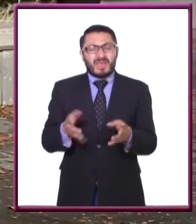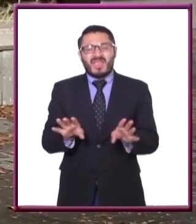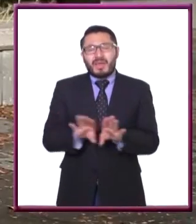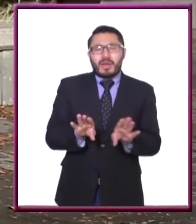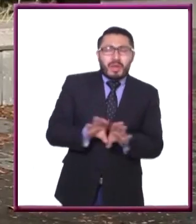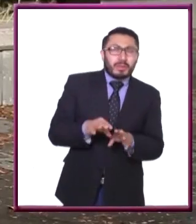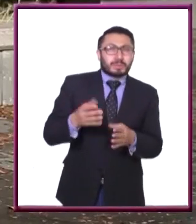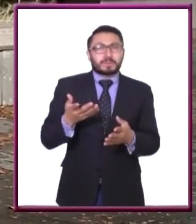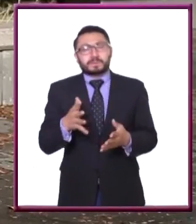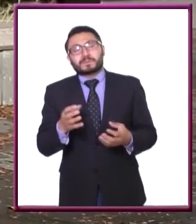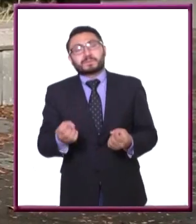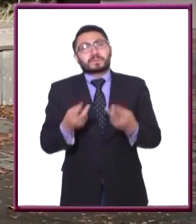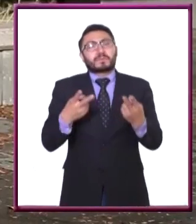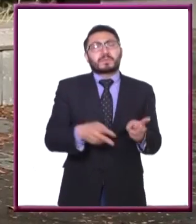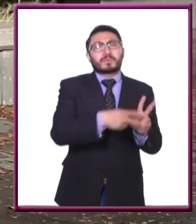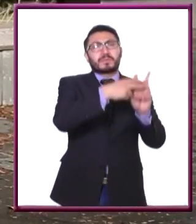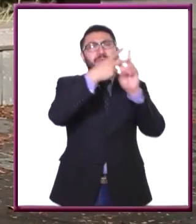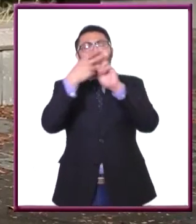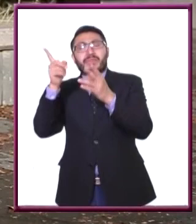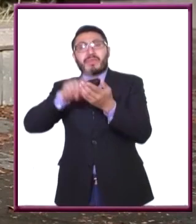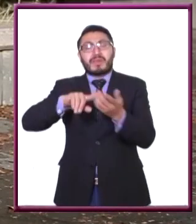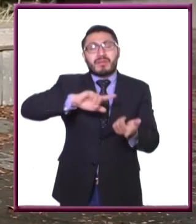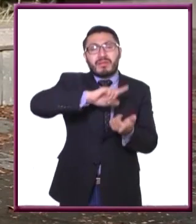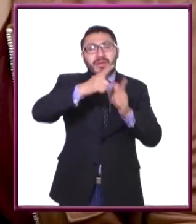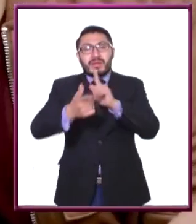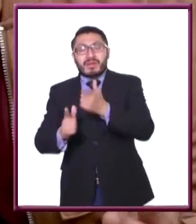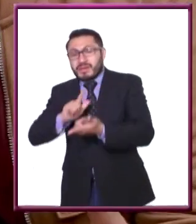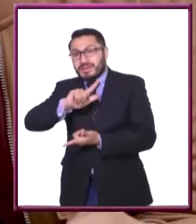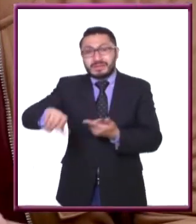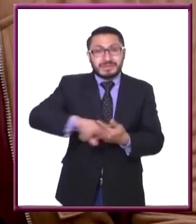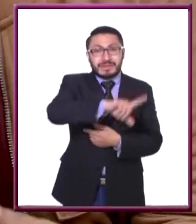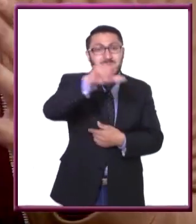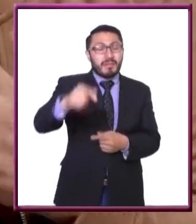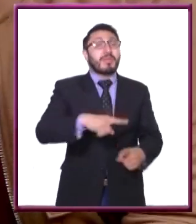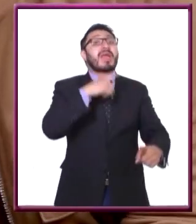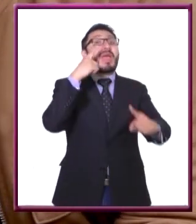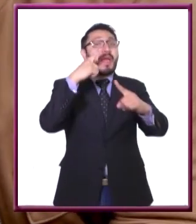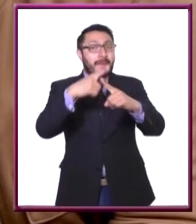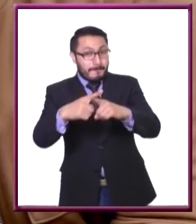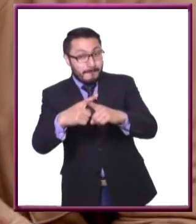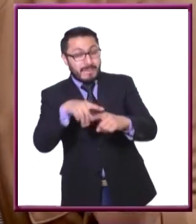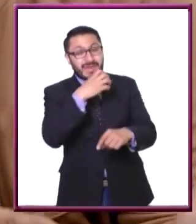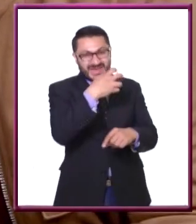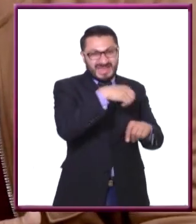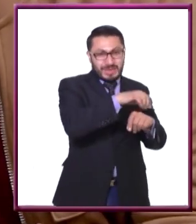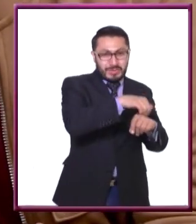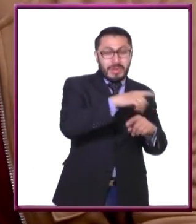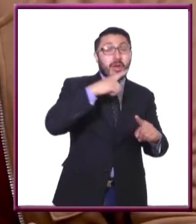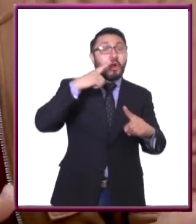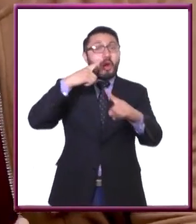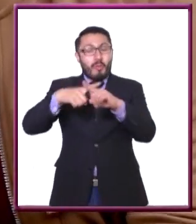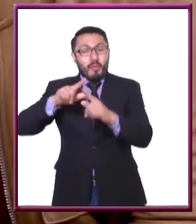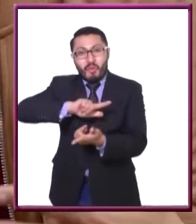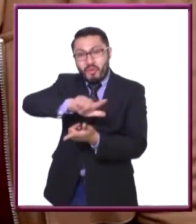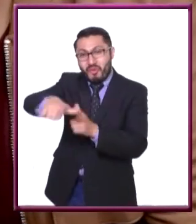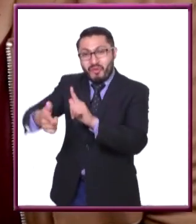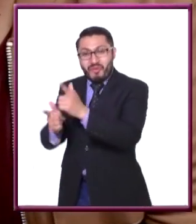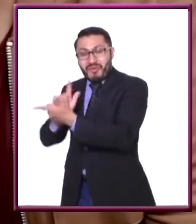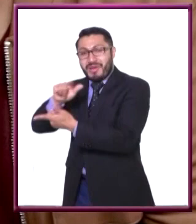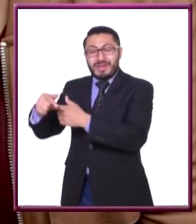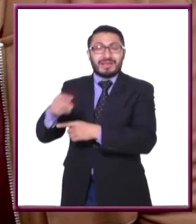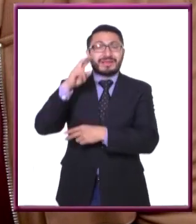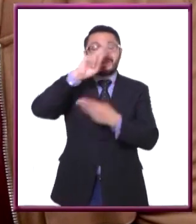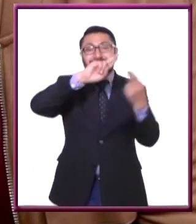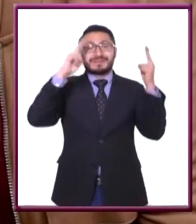hacer estimación del número de estrellas en una galaxia típica. Y luego multiplicar ese número por el número de galaxias que hay en el